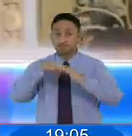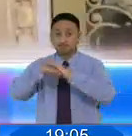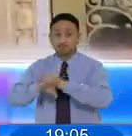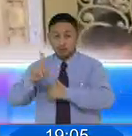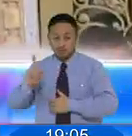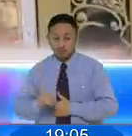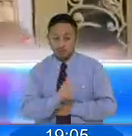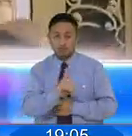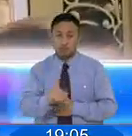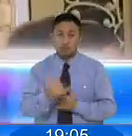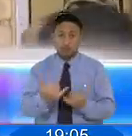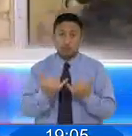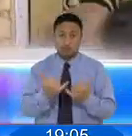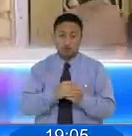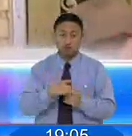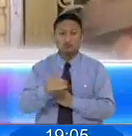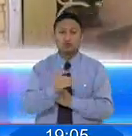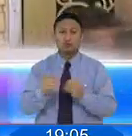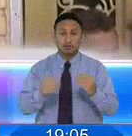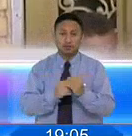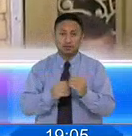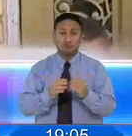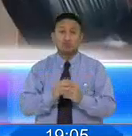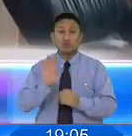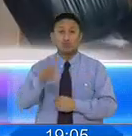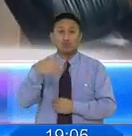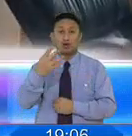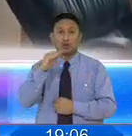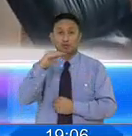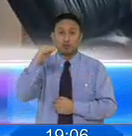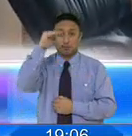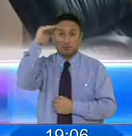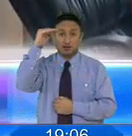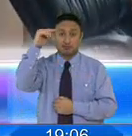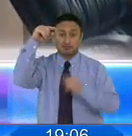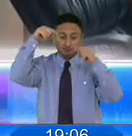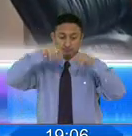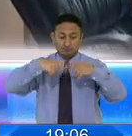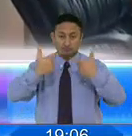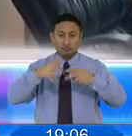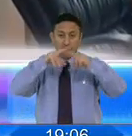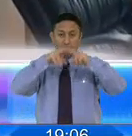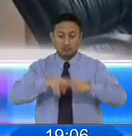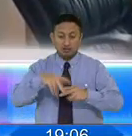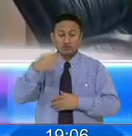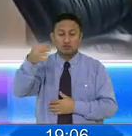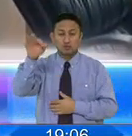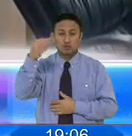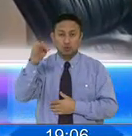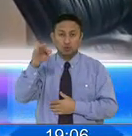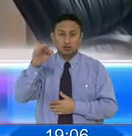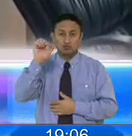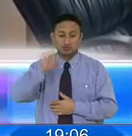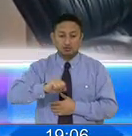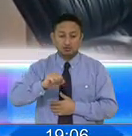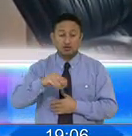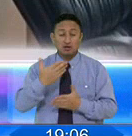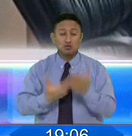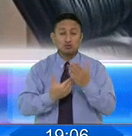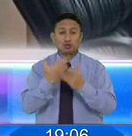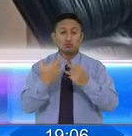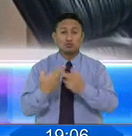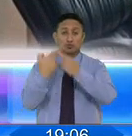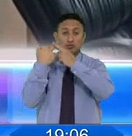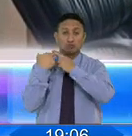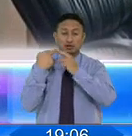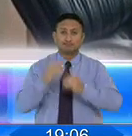ocupar por ahora su oficina ubicada en el cuarto piso. Desde aquí procedió a revisar ciertos documentos de su nueva administración. Y